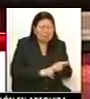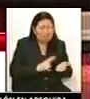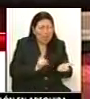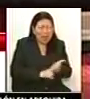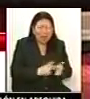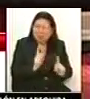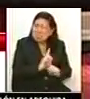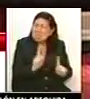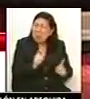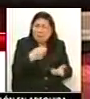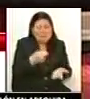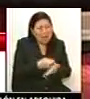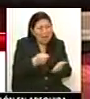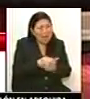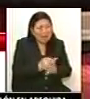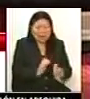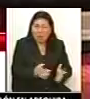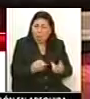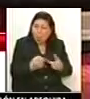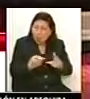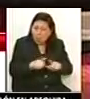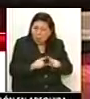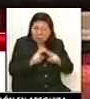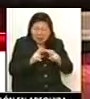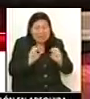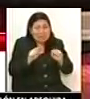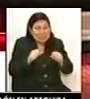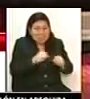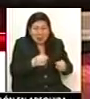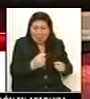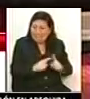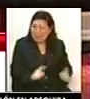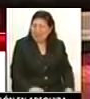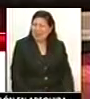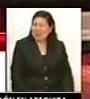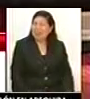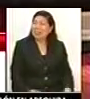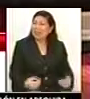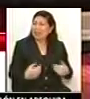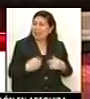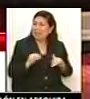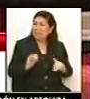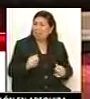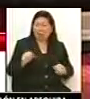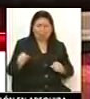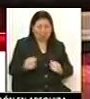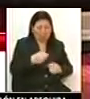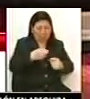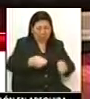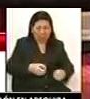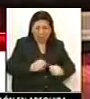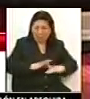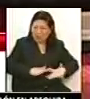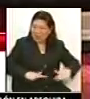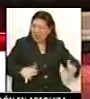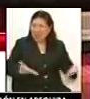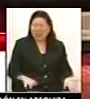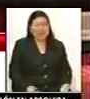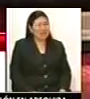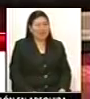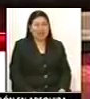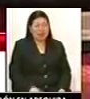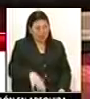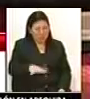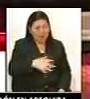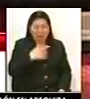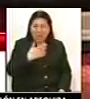cuando apenas están empezando a explorar si hay recursos o no, pero de paso te dejan maltratado y dañado tu territorio, tu tierra, el suelo,